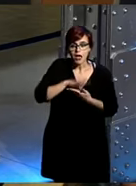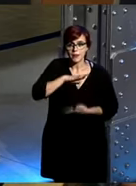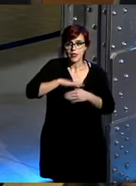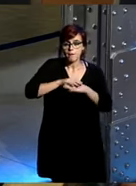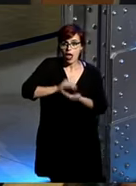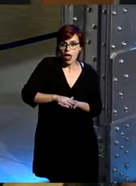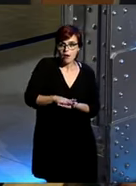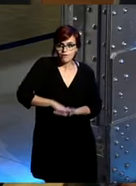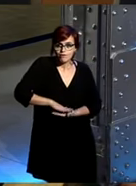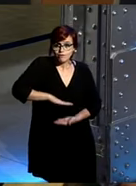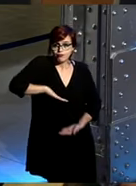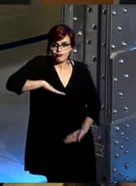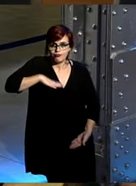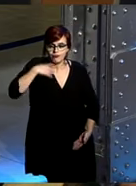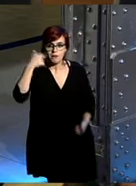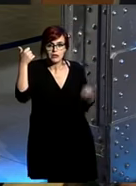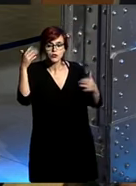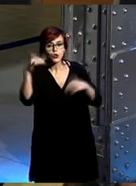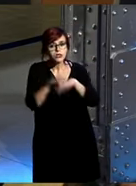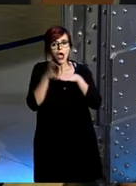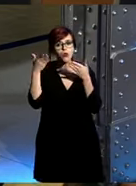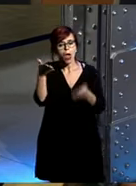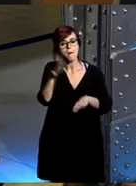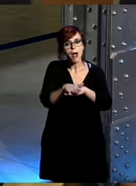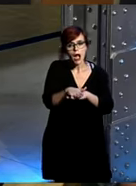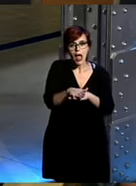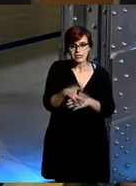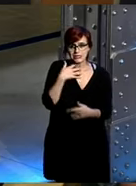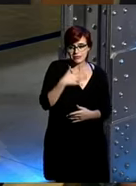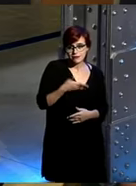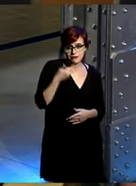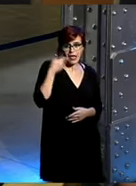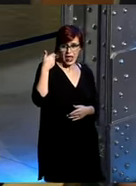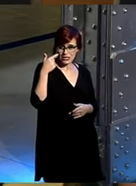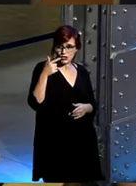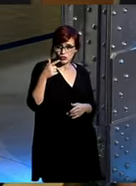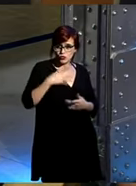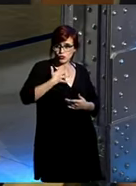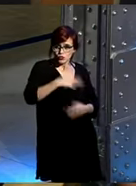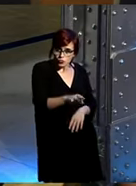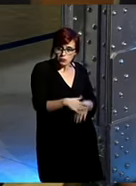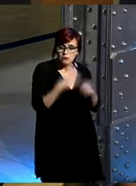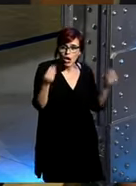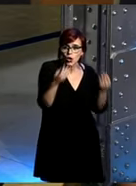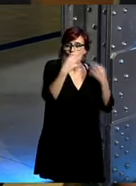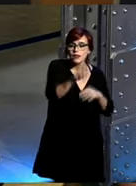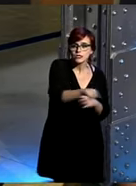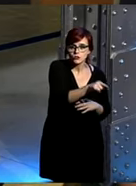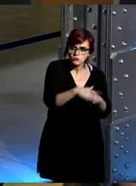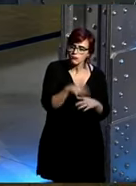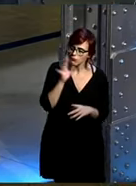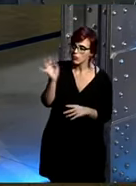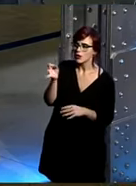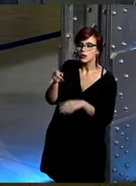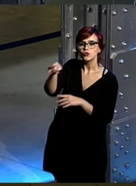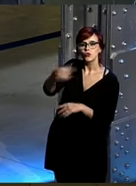crecimiento en el sistema actual. ¿Cómo podemos ayudar a todo ese talento que se desarrolle? Estás diciendo una cosa que me parece muy importante, es